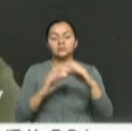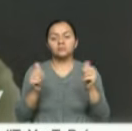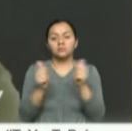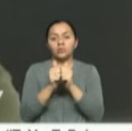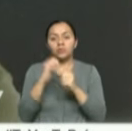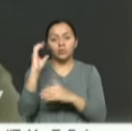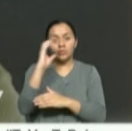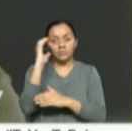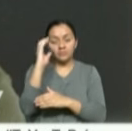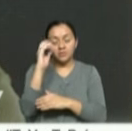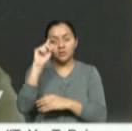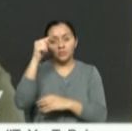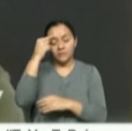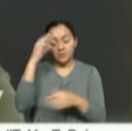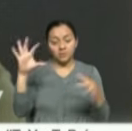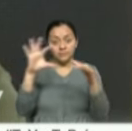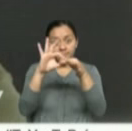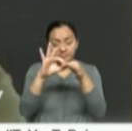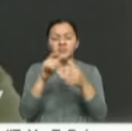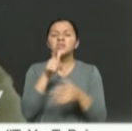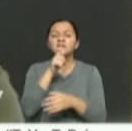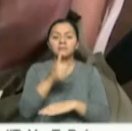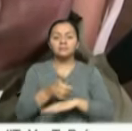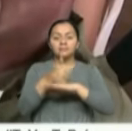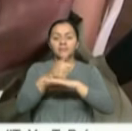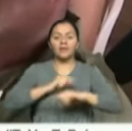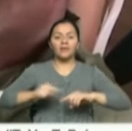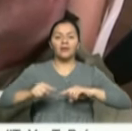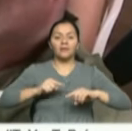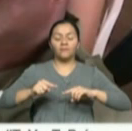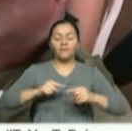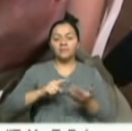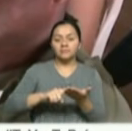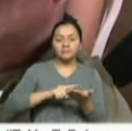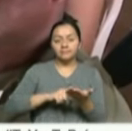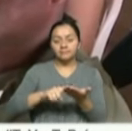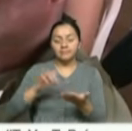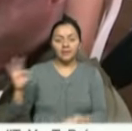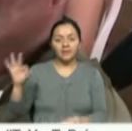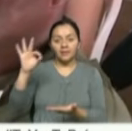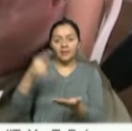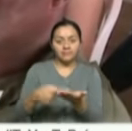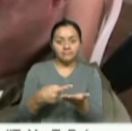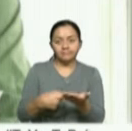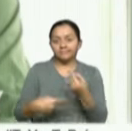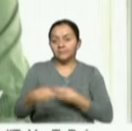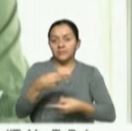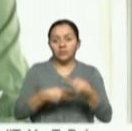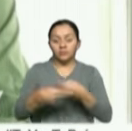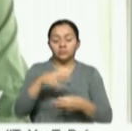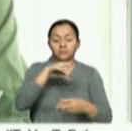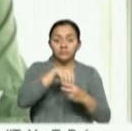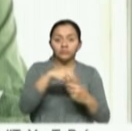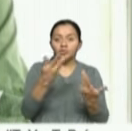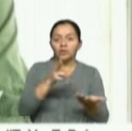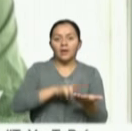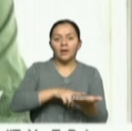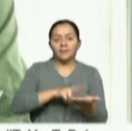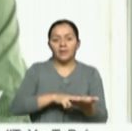gobierno. Así afirma sentirlo el jefe de la delegación negociadora que estuvo en La Habana. Todo